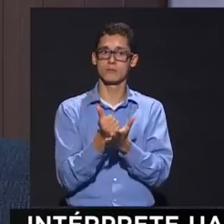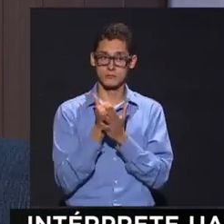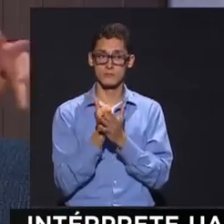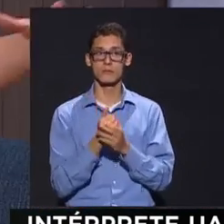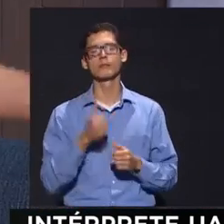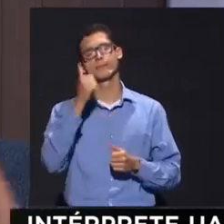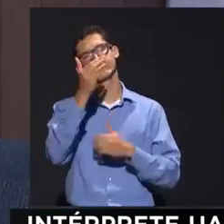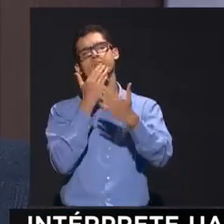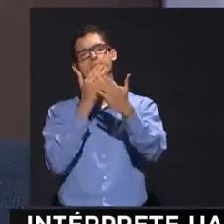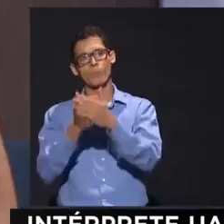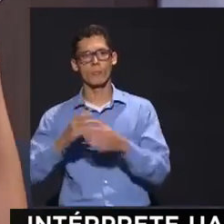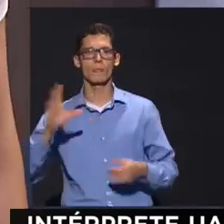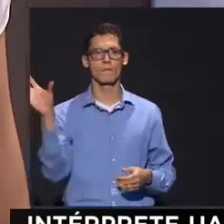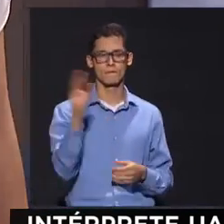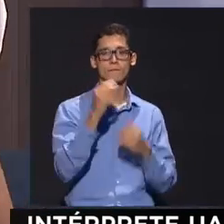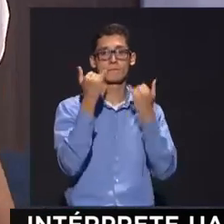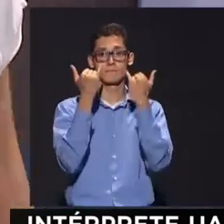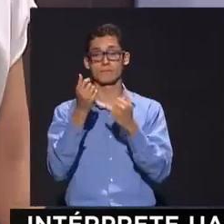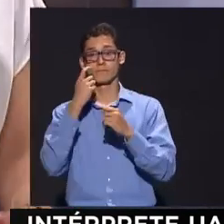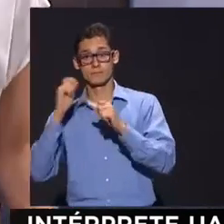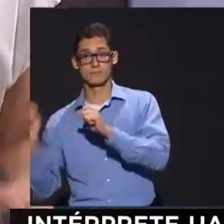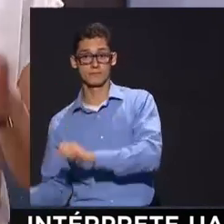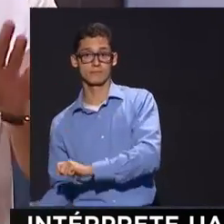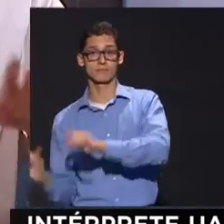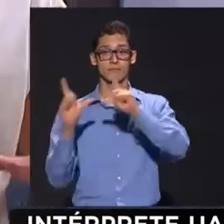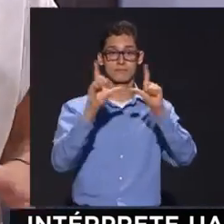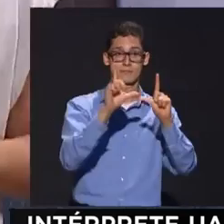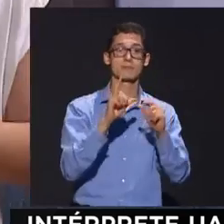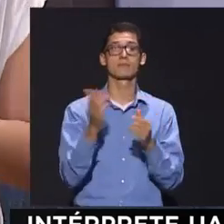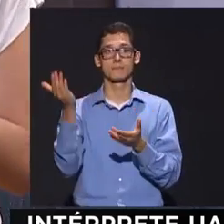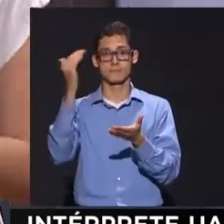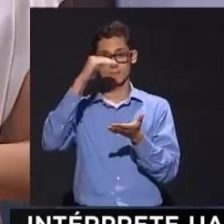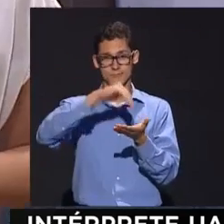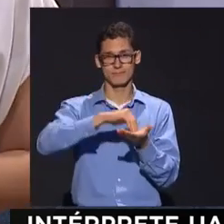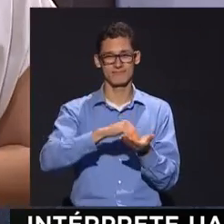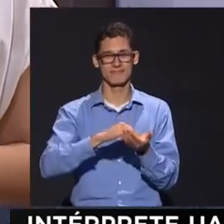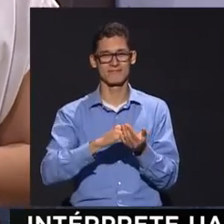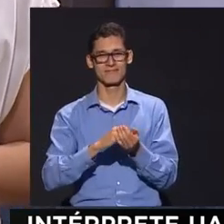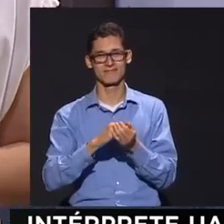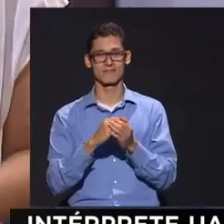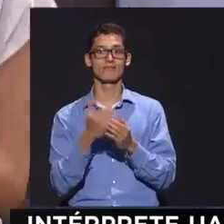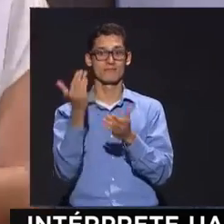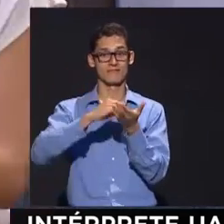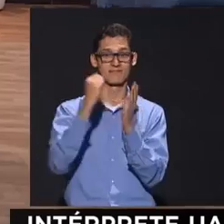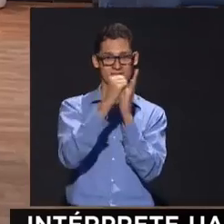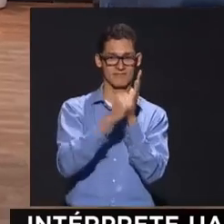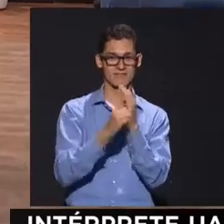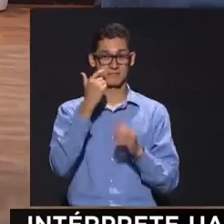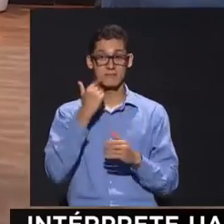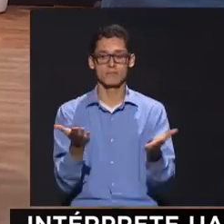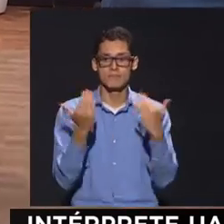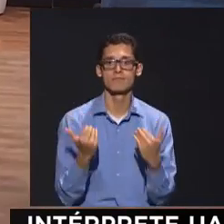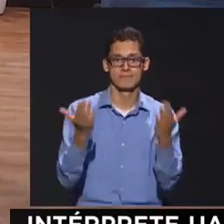bueno díaz y nos vamos a unos mensajes institucionales y ya regresamos el programa en casa aprendemos un buen comienzo